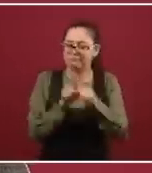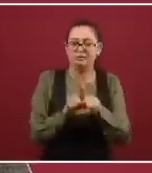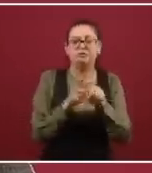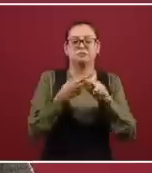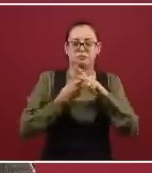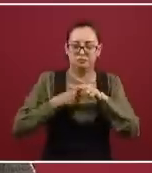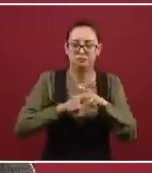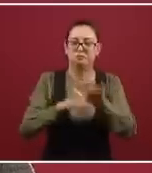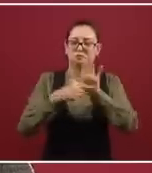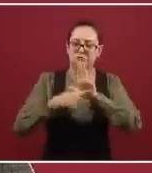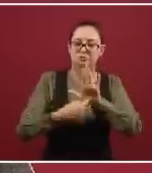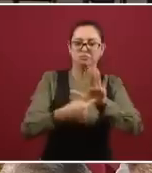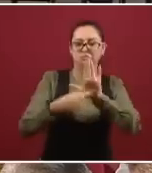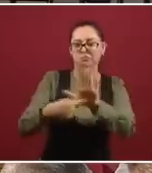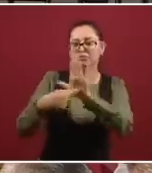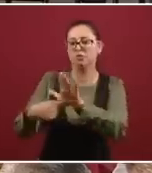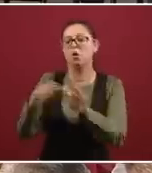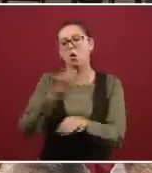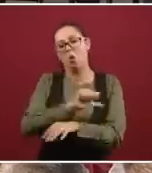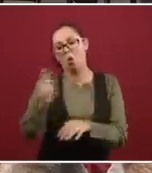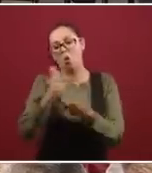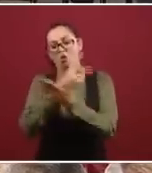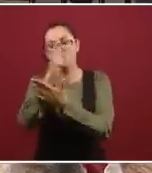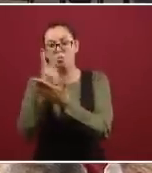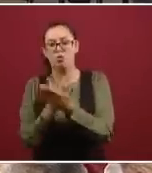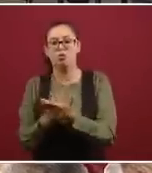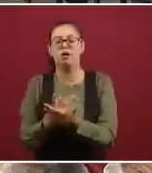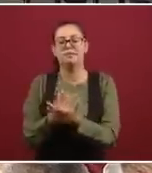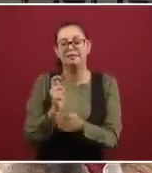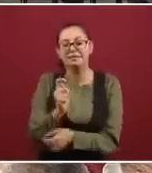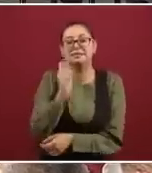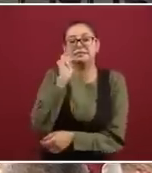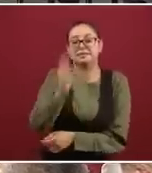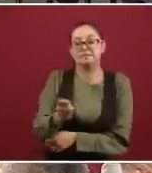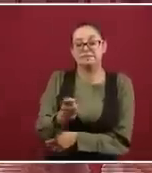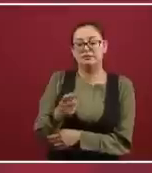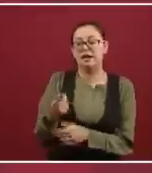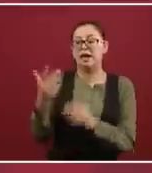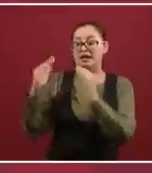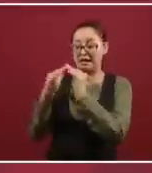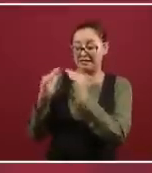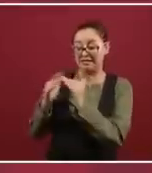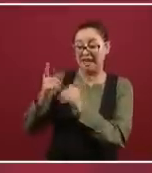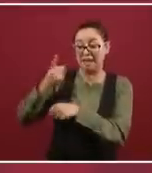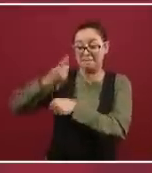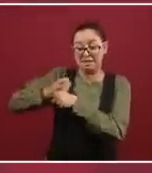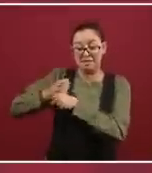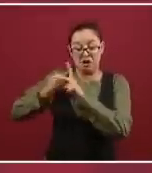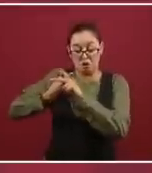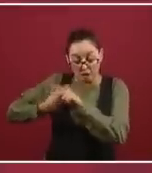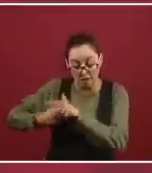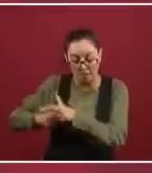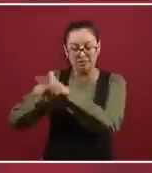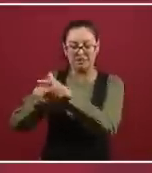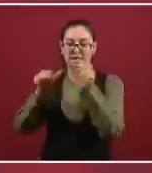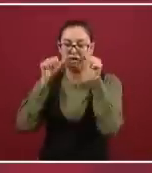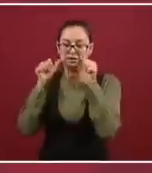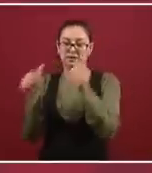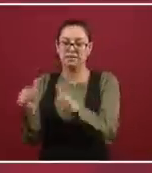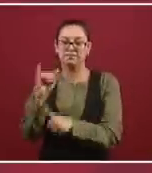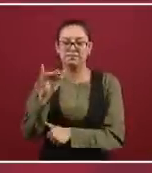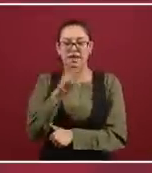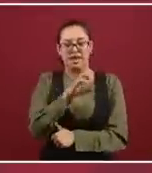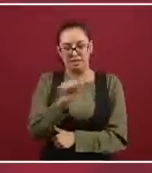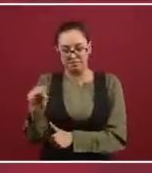otro programa de salud, que es la atención primaria de ello, que en el IMSS está, ya tiene antecedentes, y que lo vamos a hacer